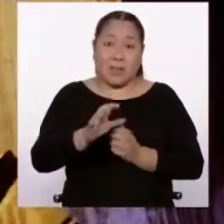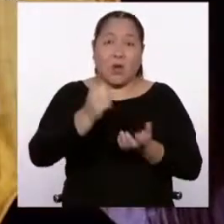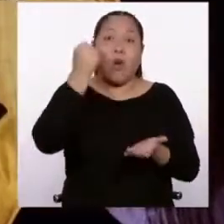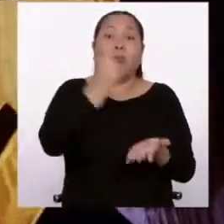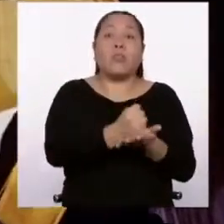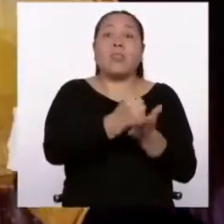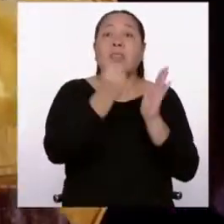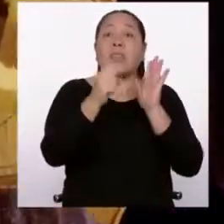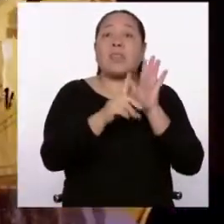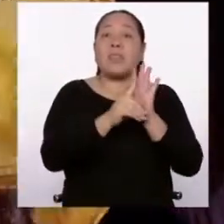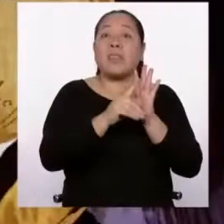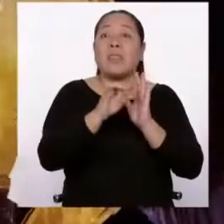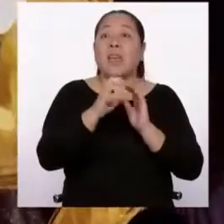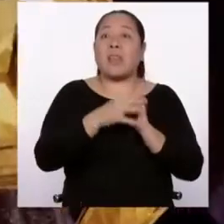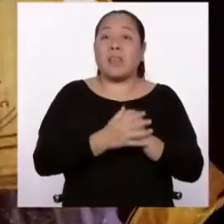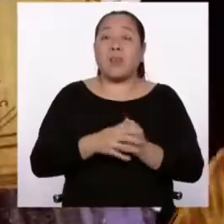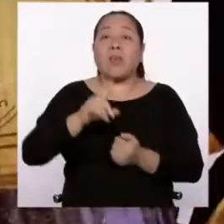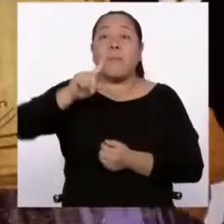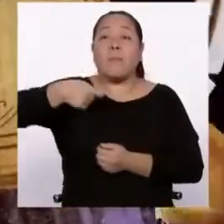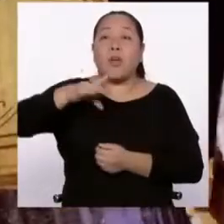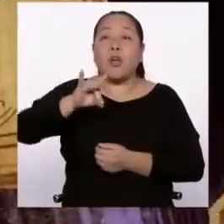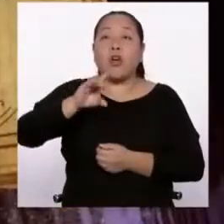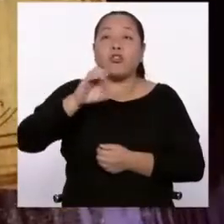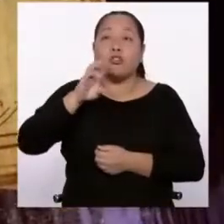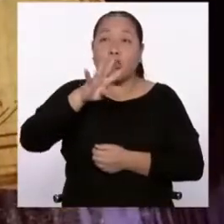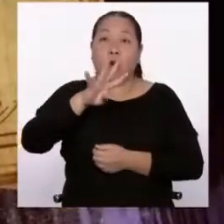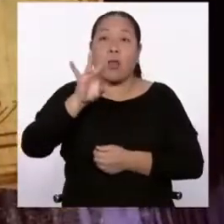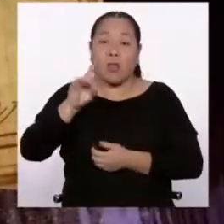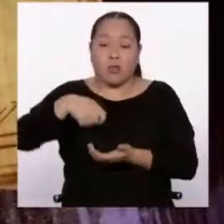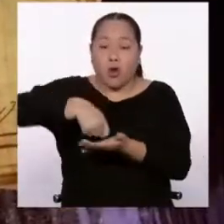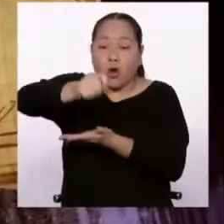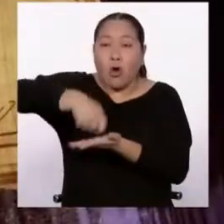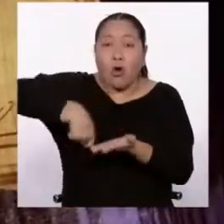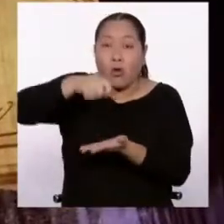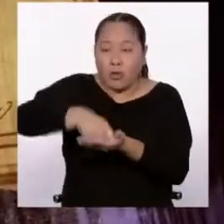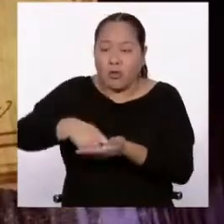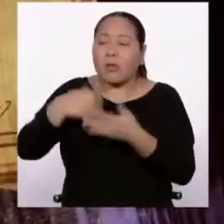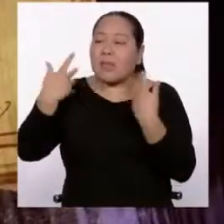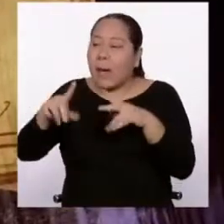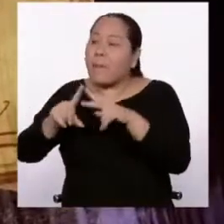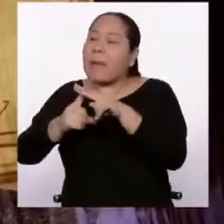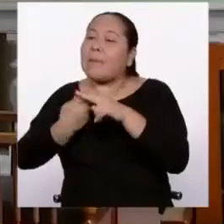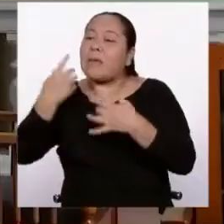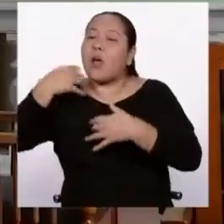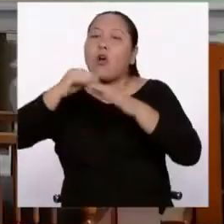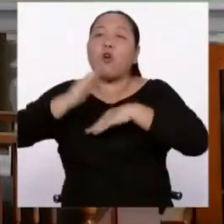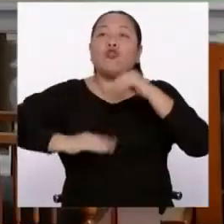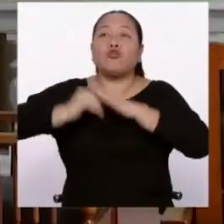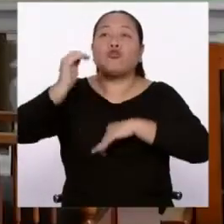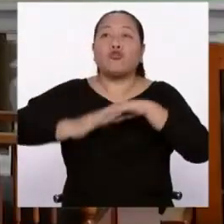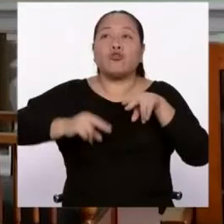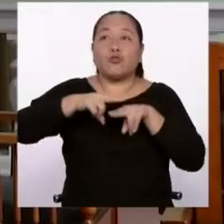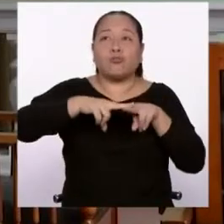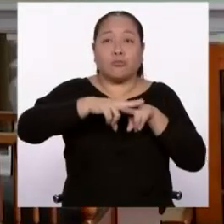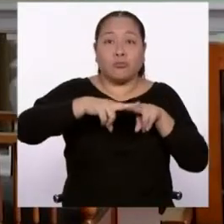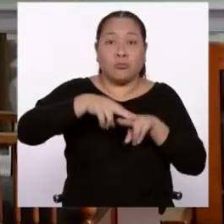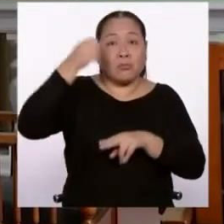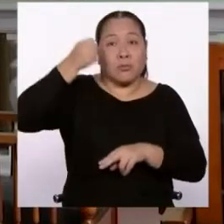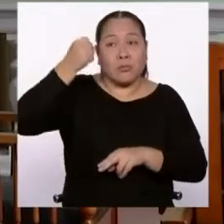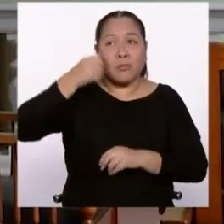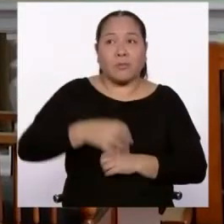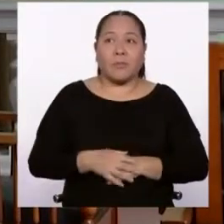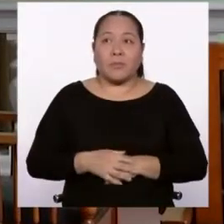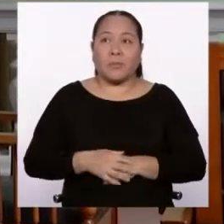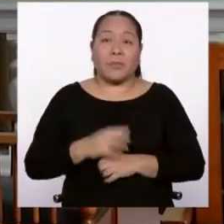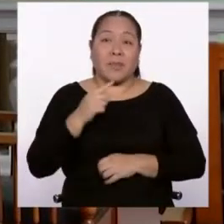se firmó el contrato para la construcción del primer ferrocarril del Perú. James Hunt lo mencionaba, ¿no? Los